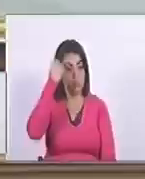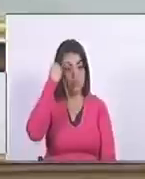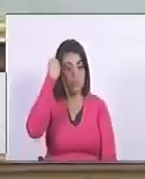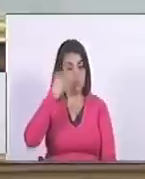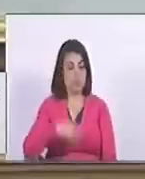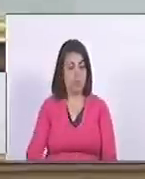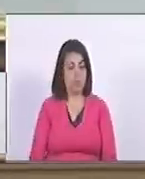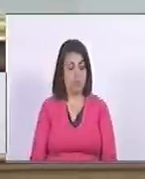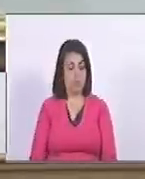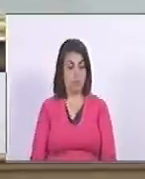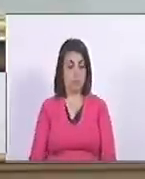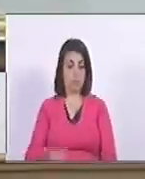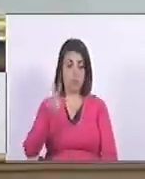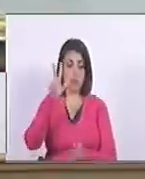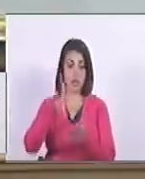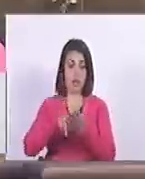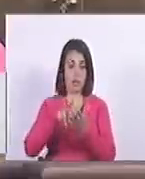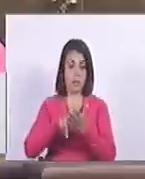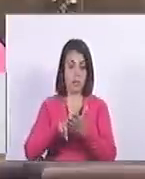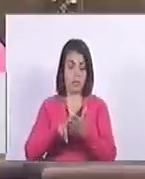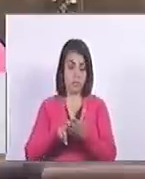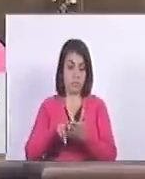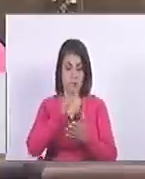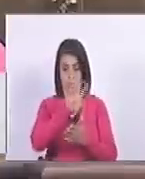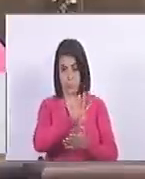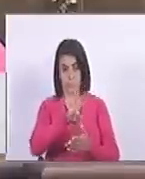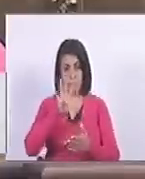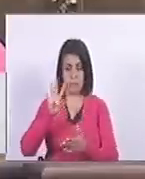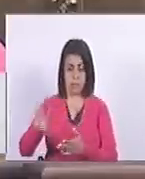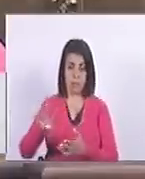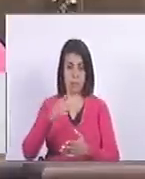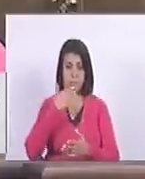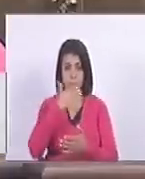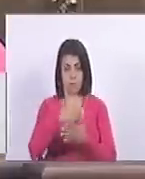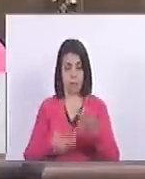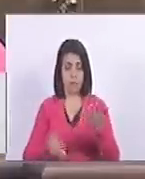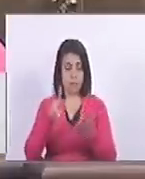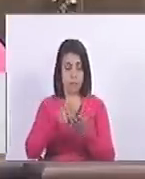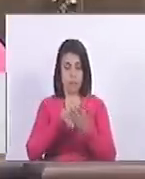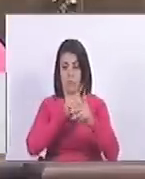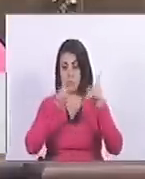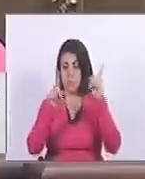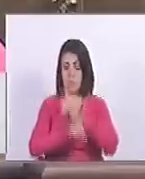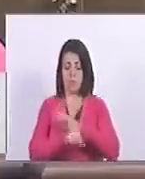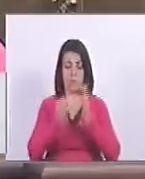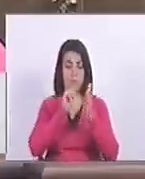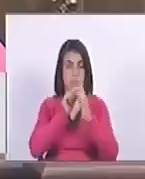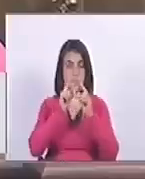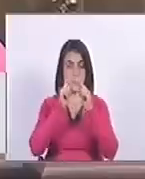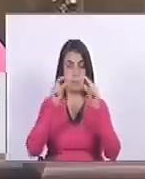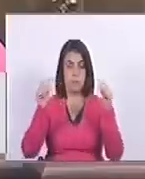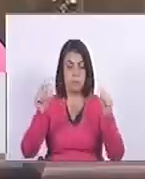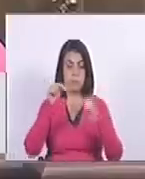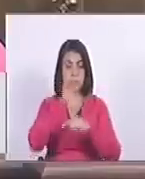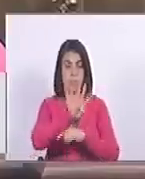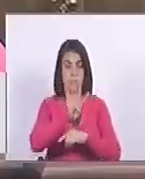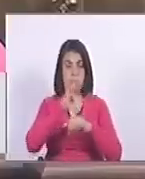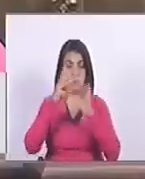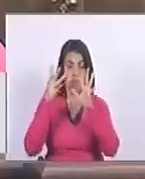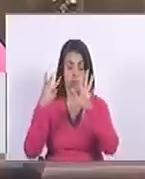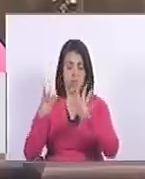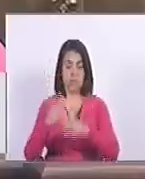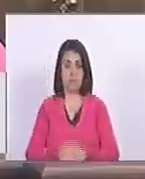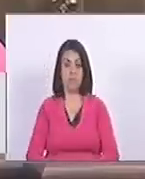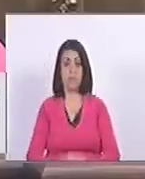consideración. Aprobado. Siguiente. Cuadragésimo cuarto. Se propone aprobar sin modificación el epígrafe del artículo